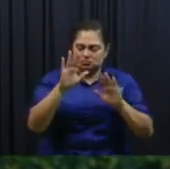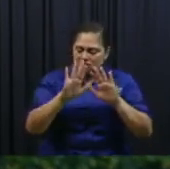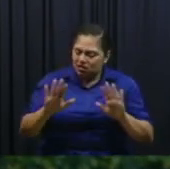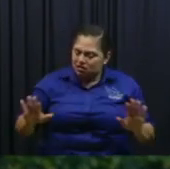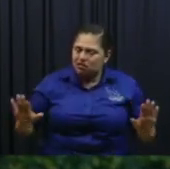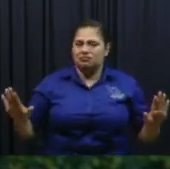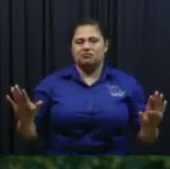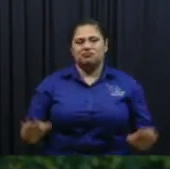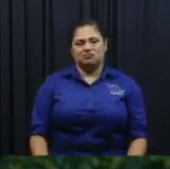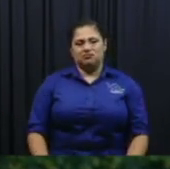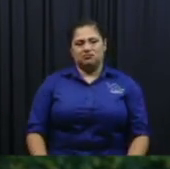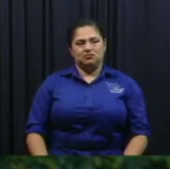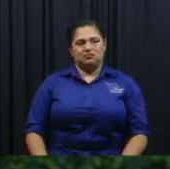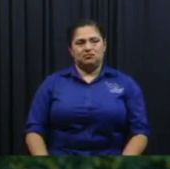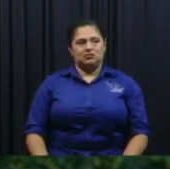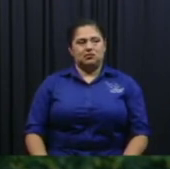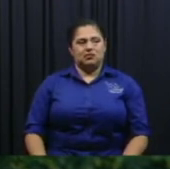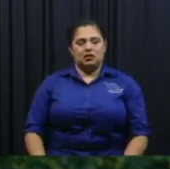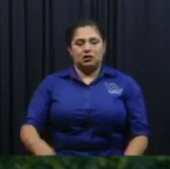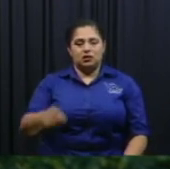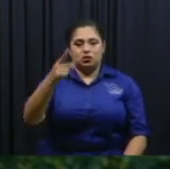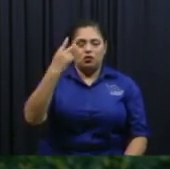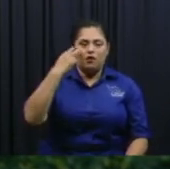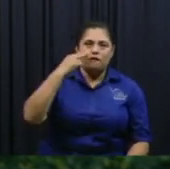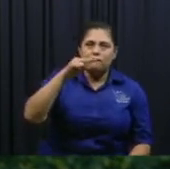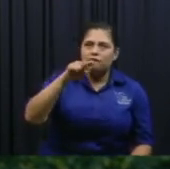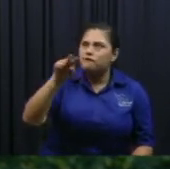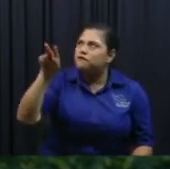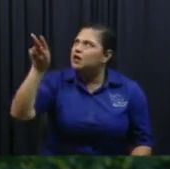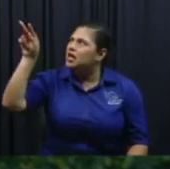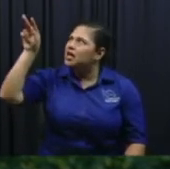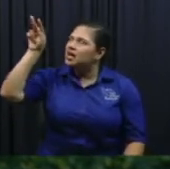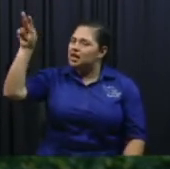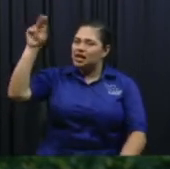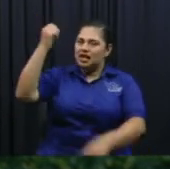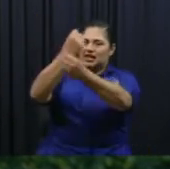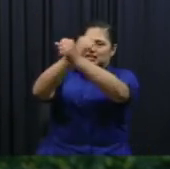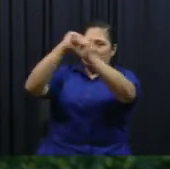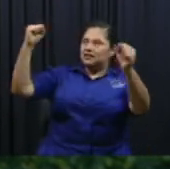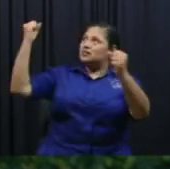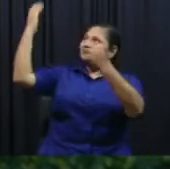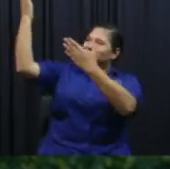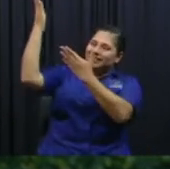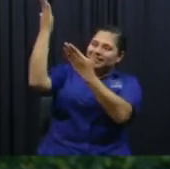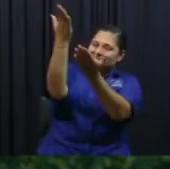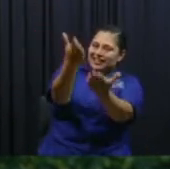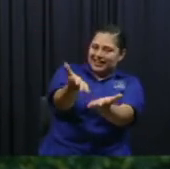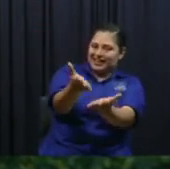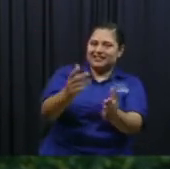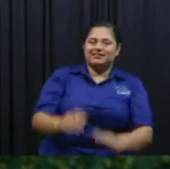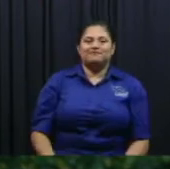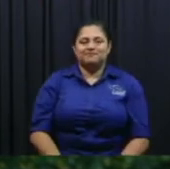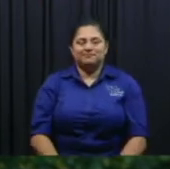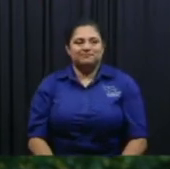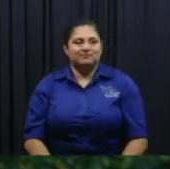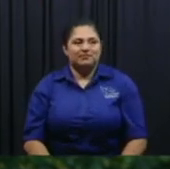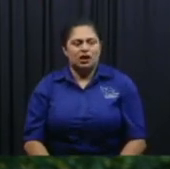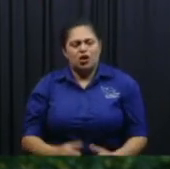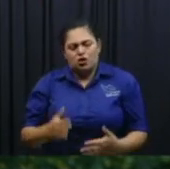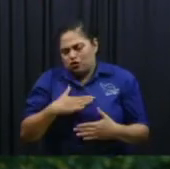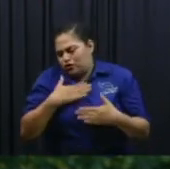quietos y ver la salvación que les traigo dice el Señor